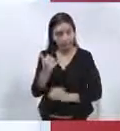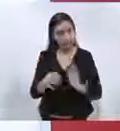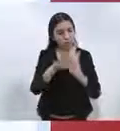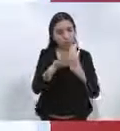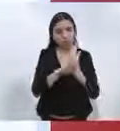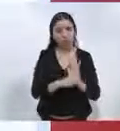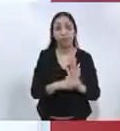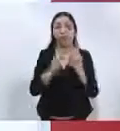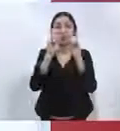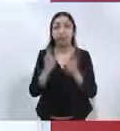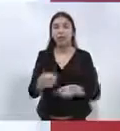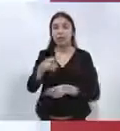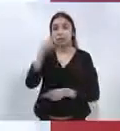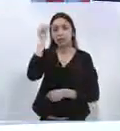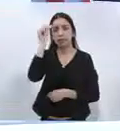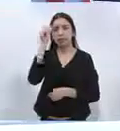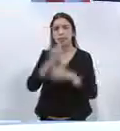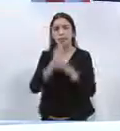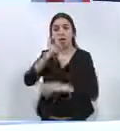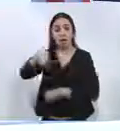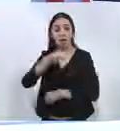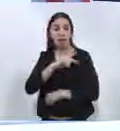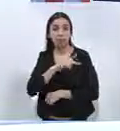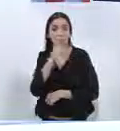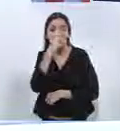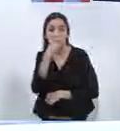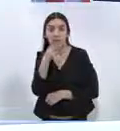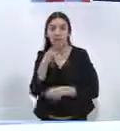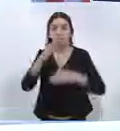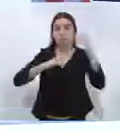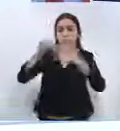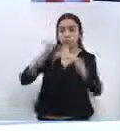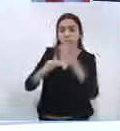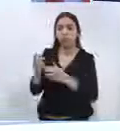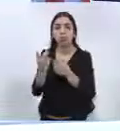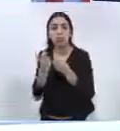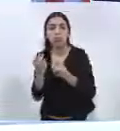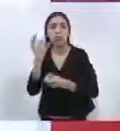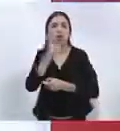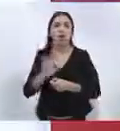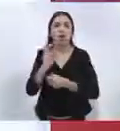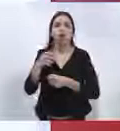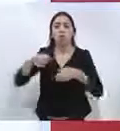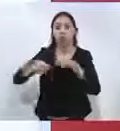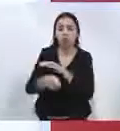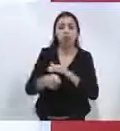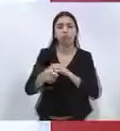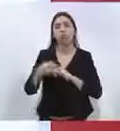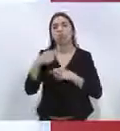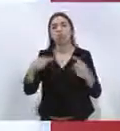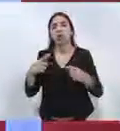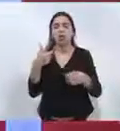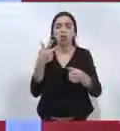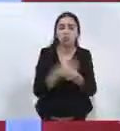líneas para la gente que quiere invertir en infraestructura o montar, por ejemplo, mataderos, veterinarias, carnicerías,